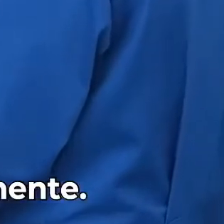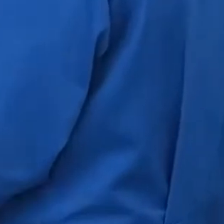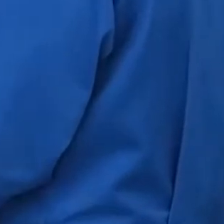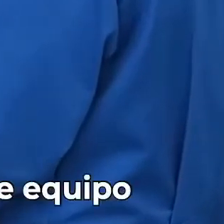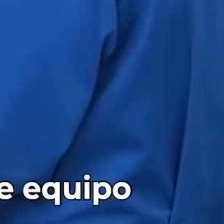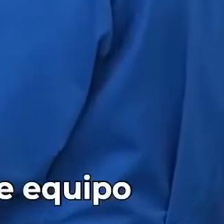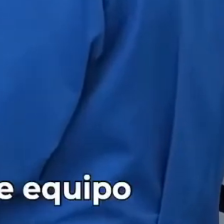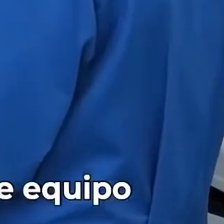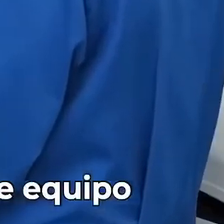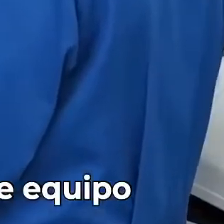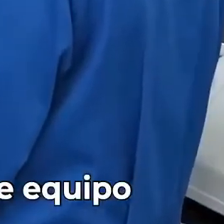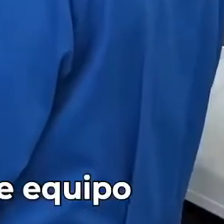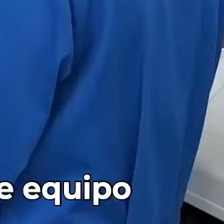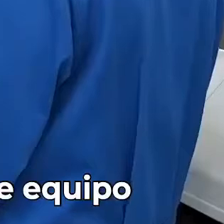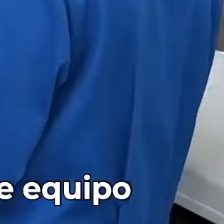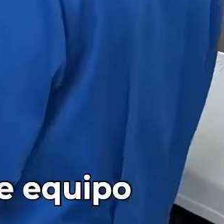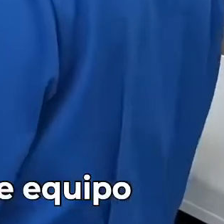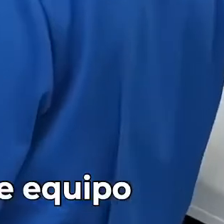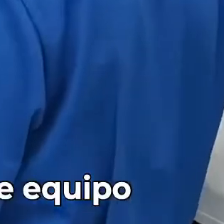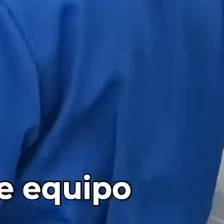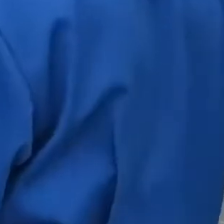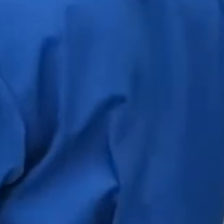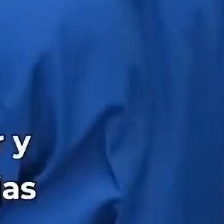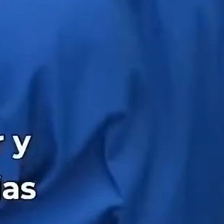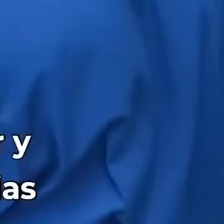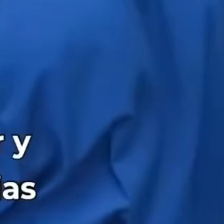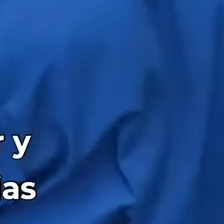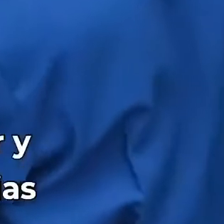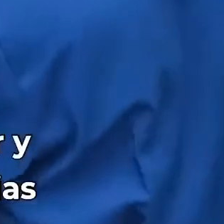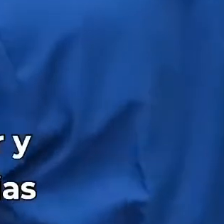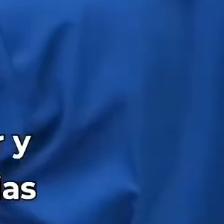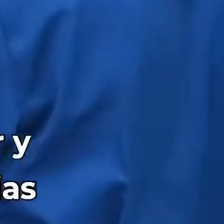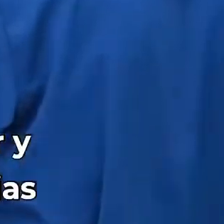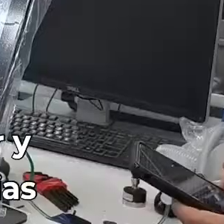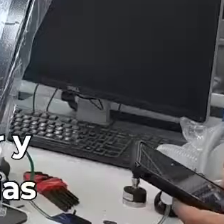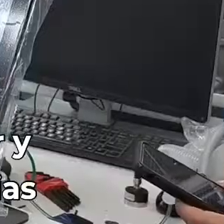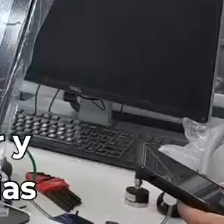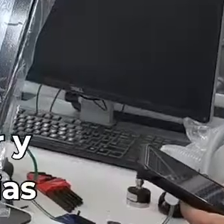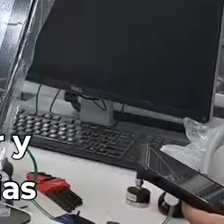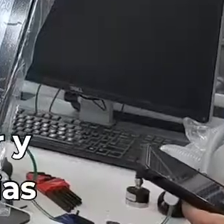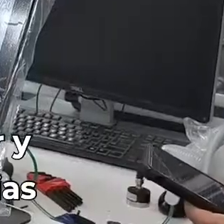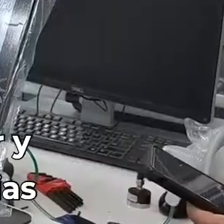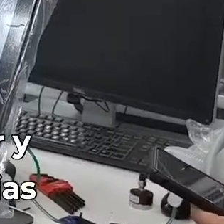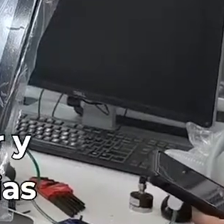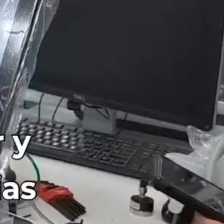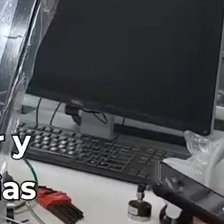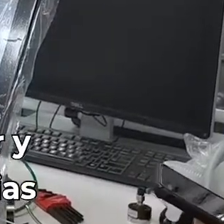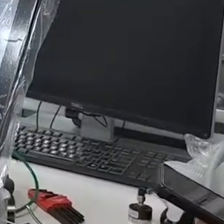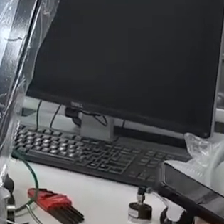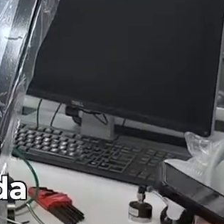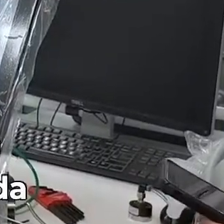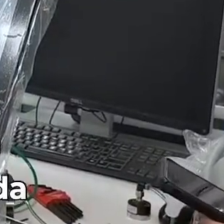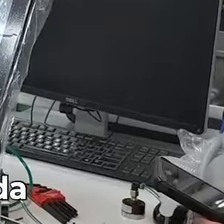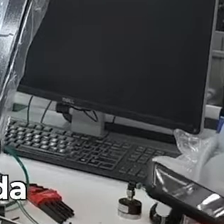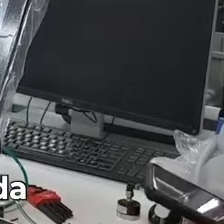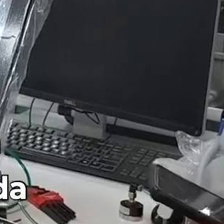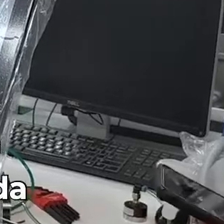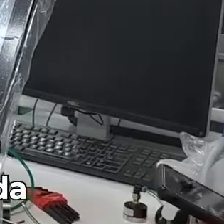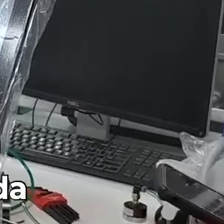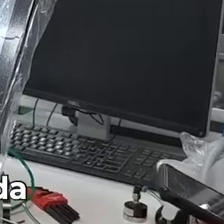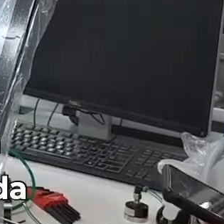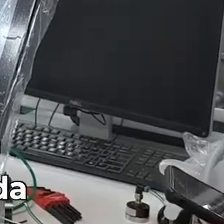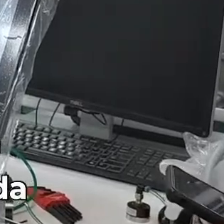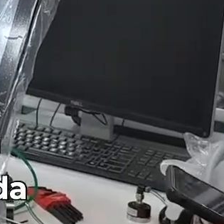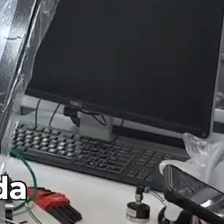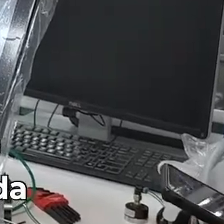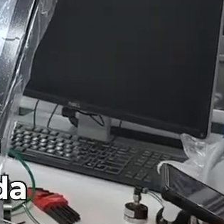neumáticamente. La unidad de control que posee este equipo tiene la capacidad de calcular y aplicar las funciones necesarias para impulsar la